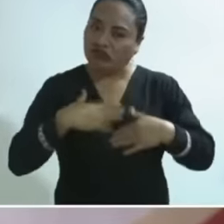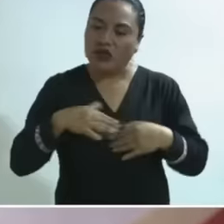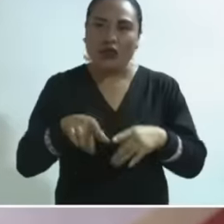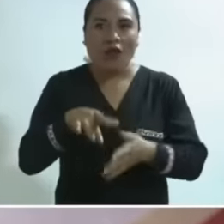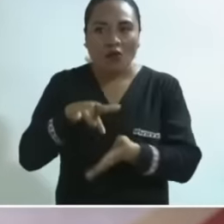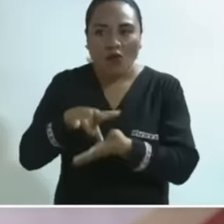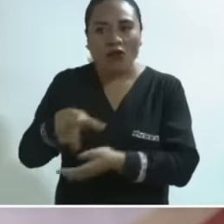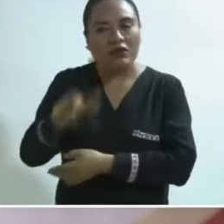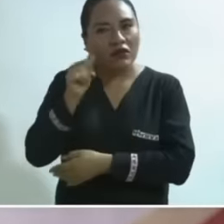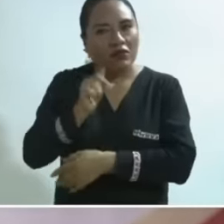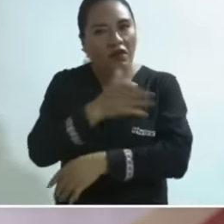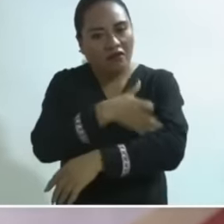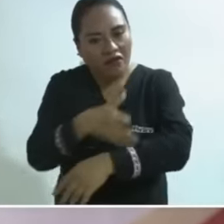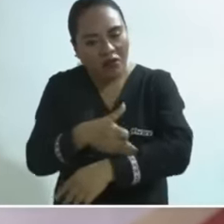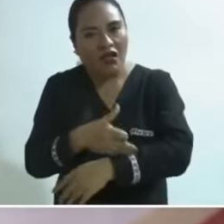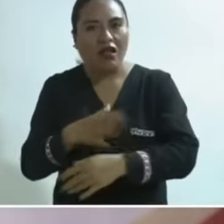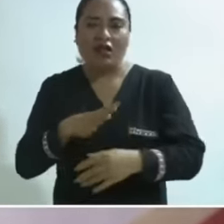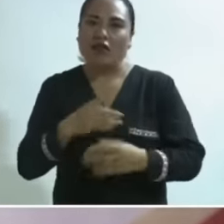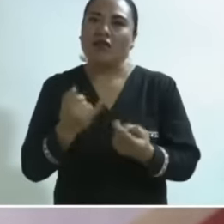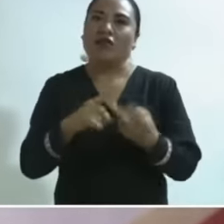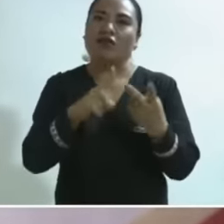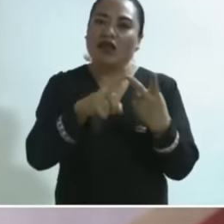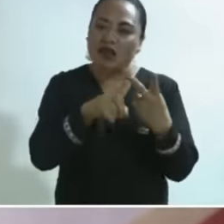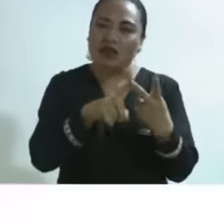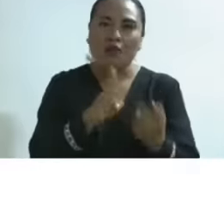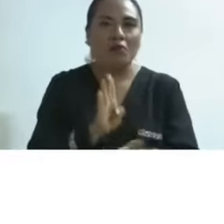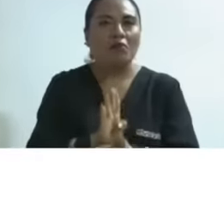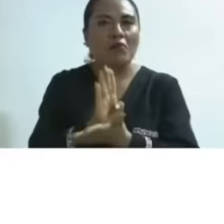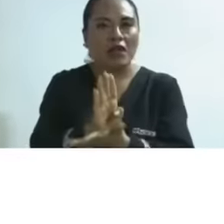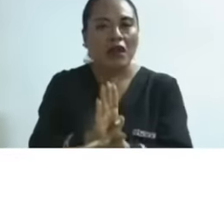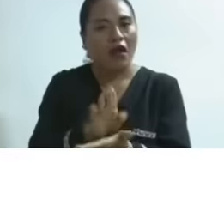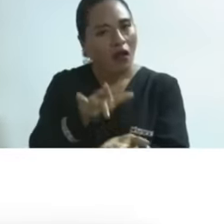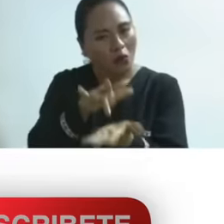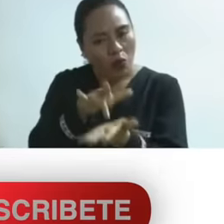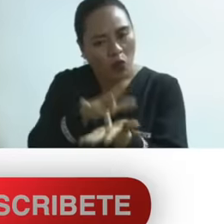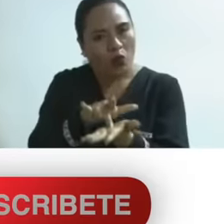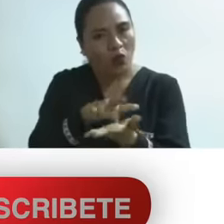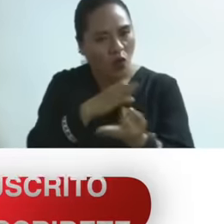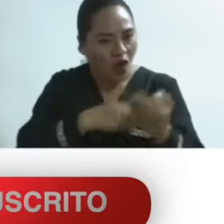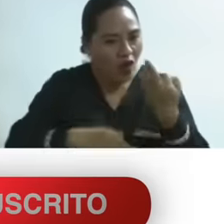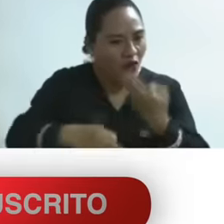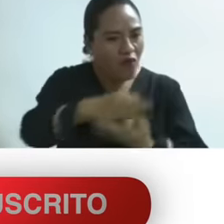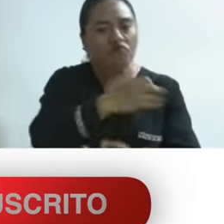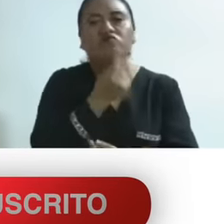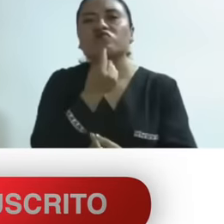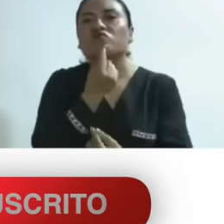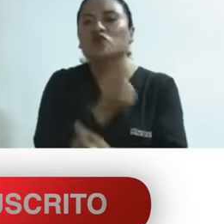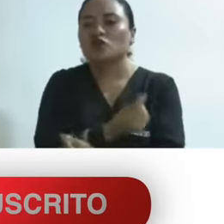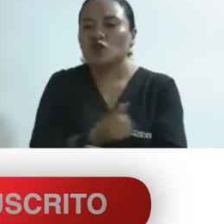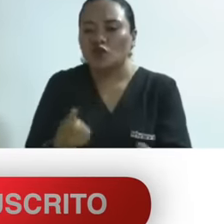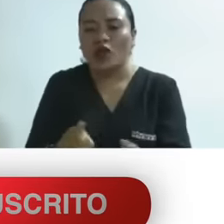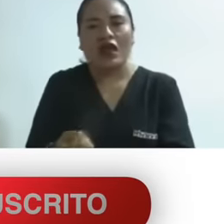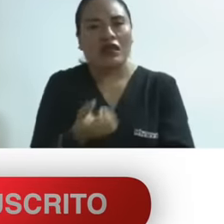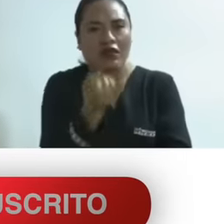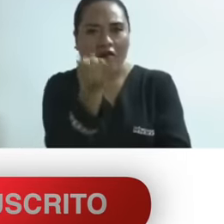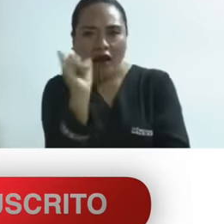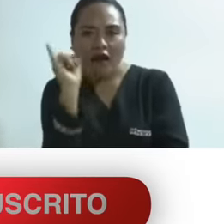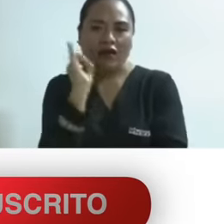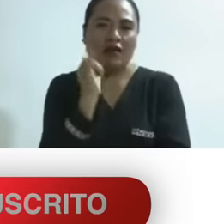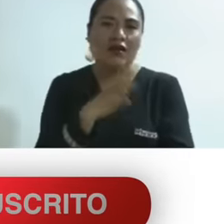hogares. Y también la beca universal a todos los niños y niñas que van a